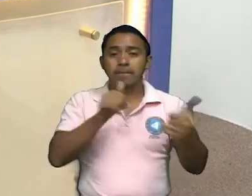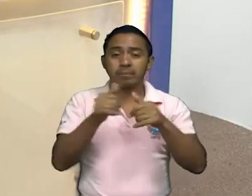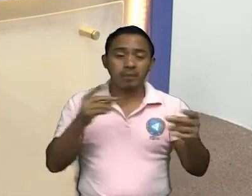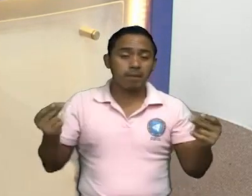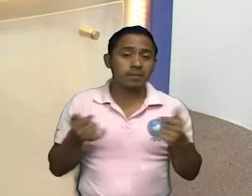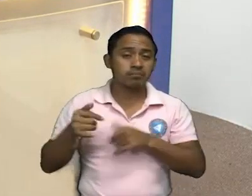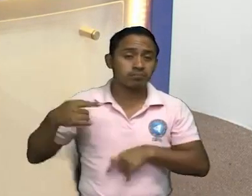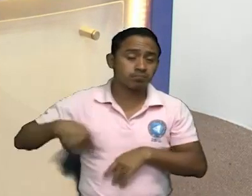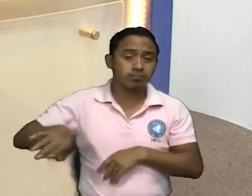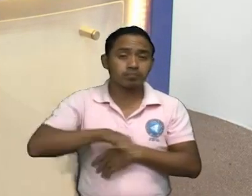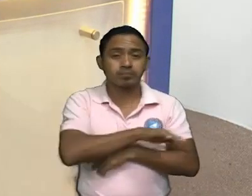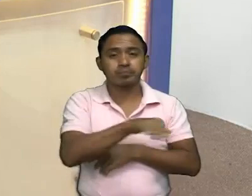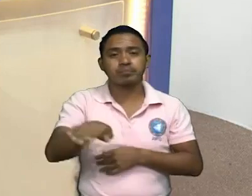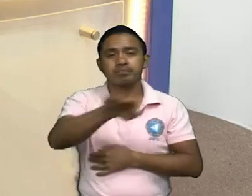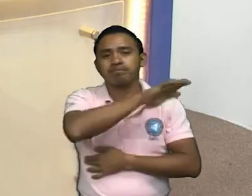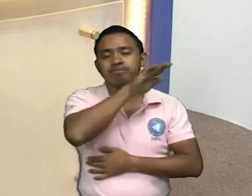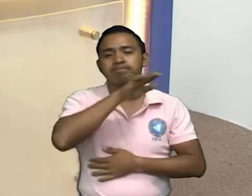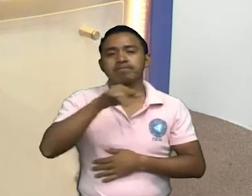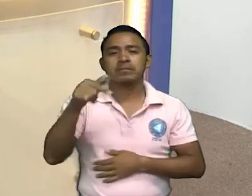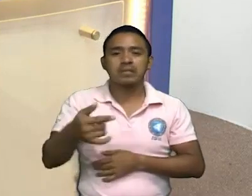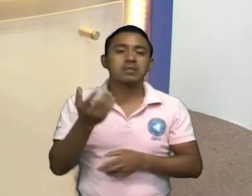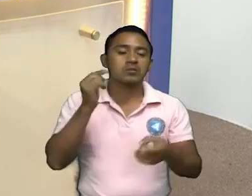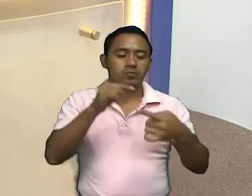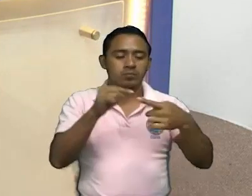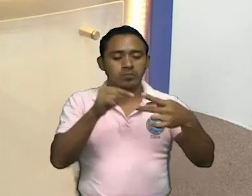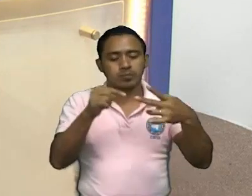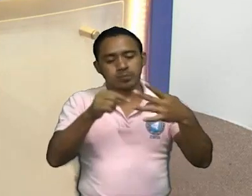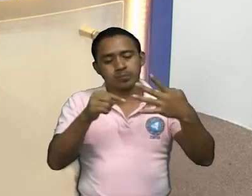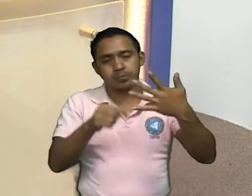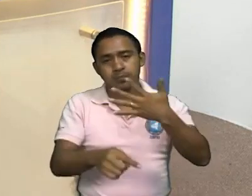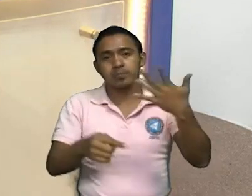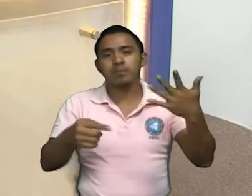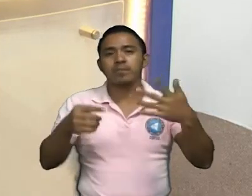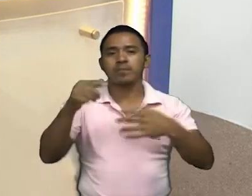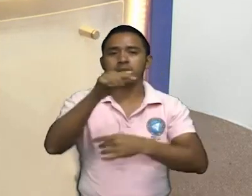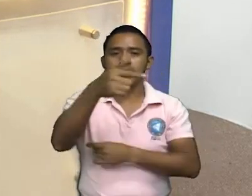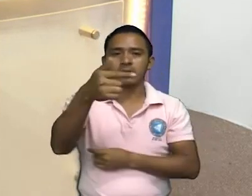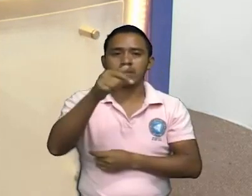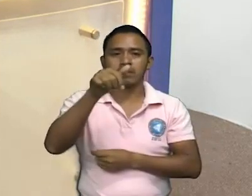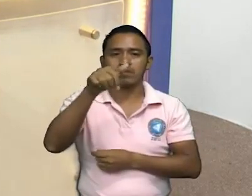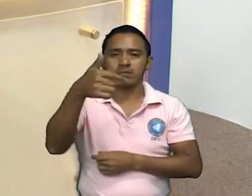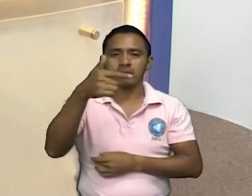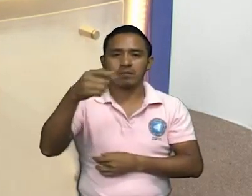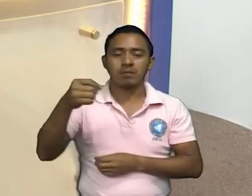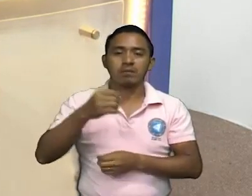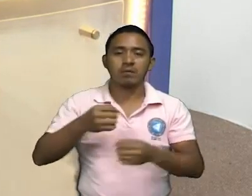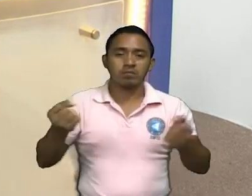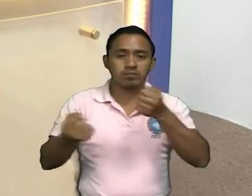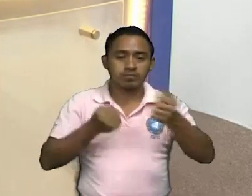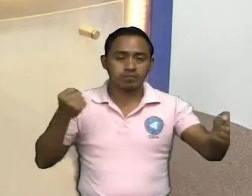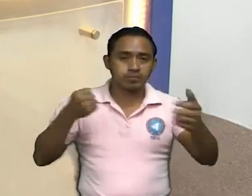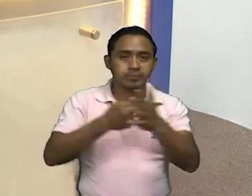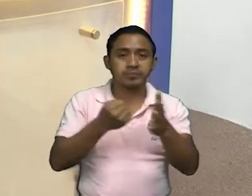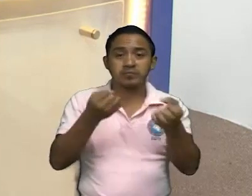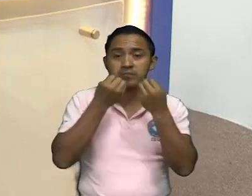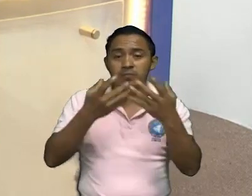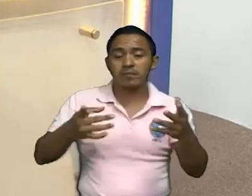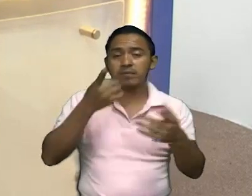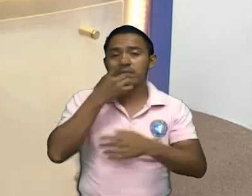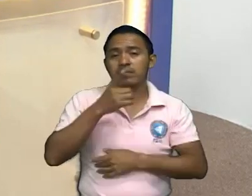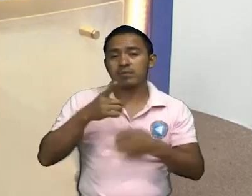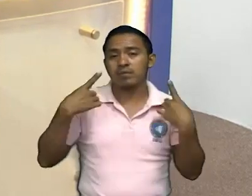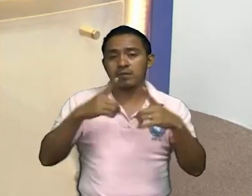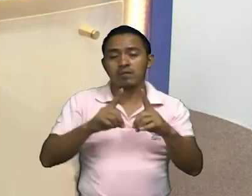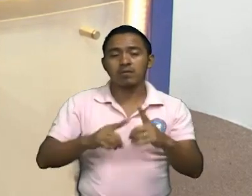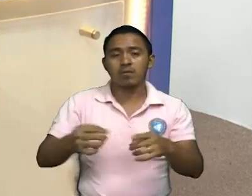de velocidad y en estado de ebriedad, fueron las principales causas de los 760 accidentes de tránsito que registró la Dirección de Seguridad